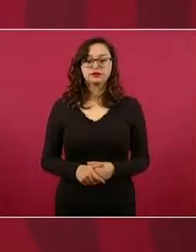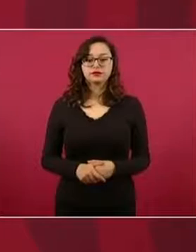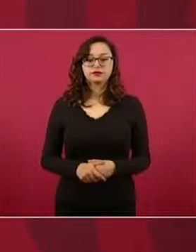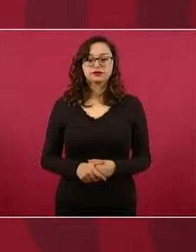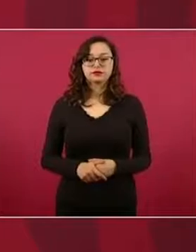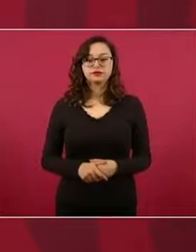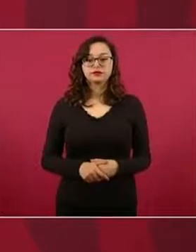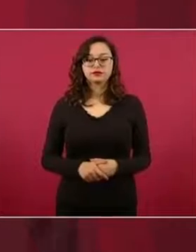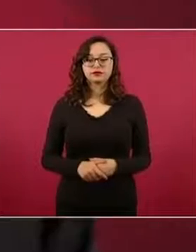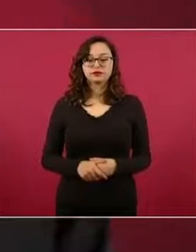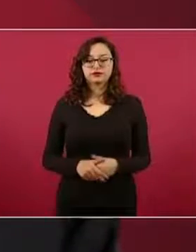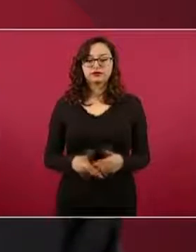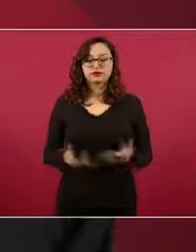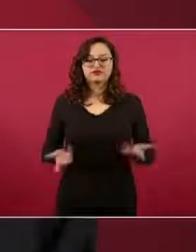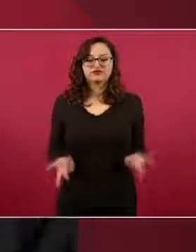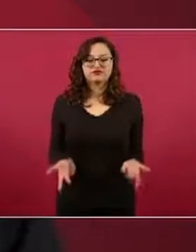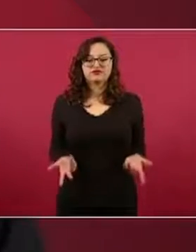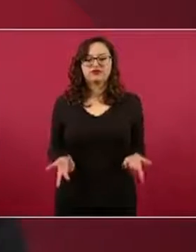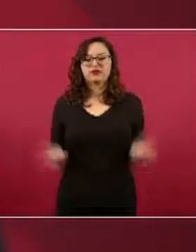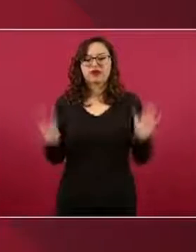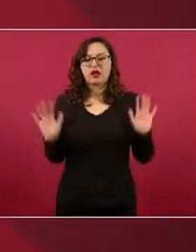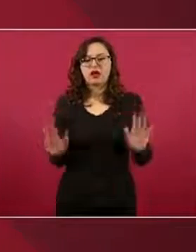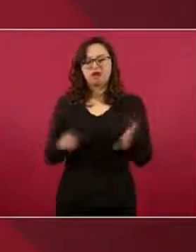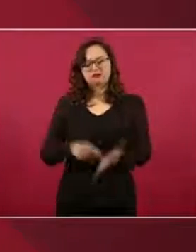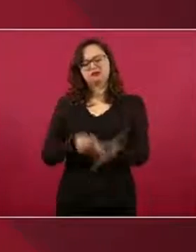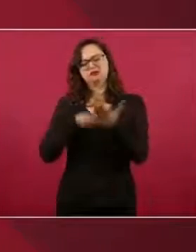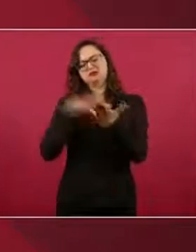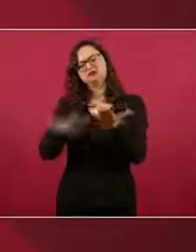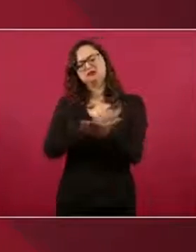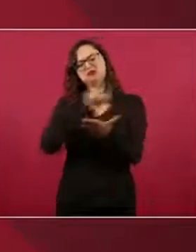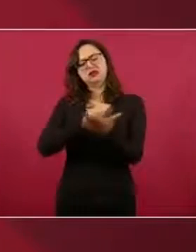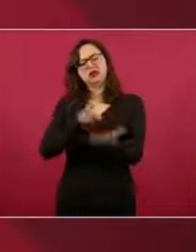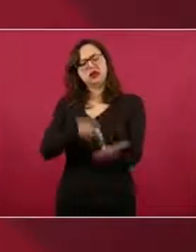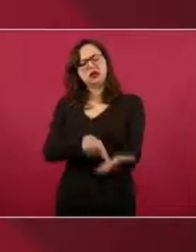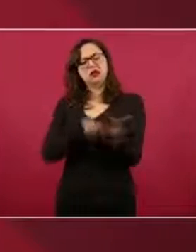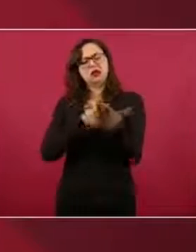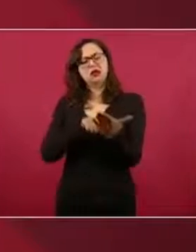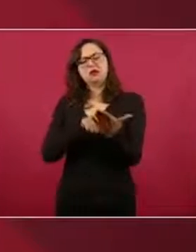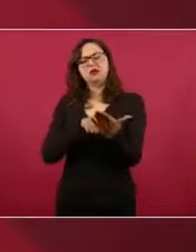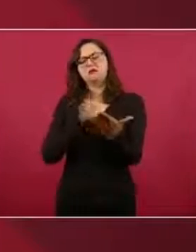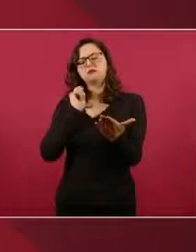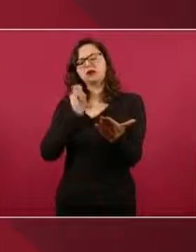de la austeridad e impedir que cualquier funcionario gane más que él.